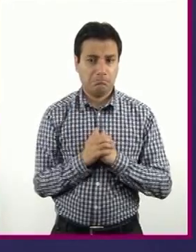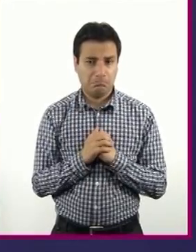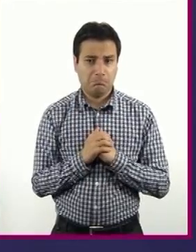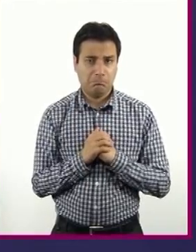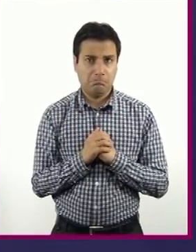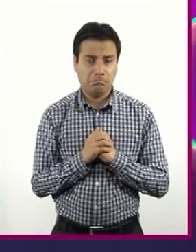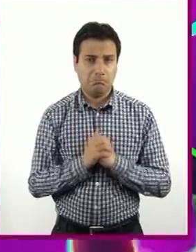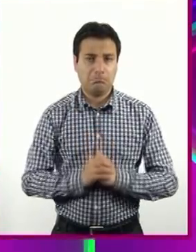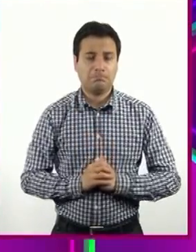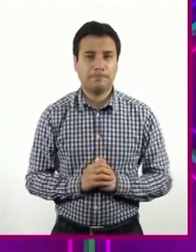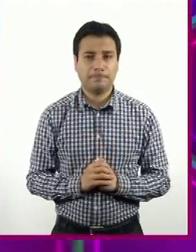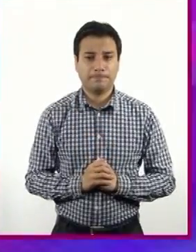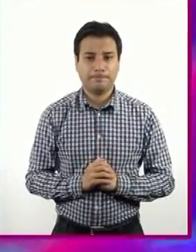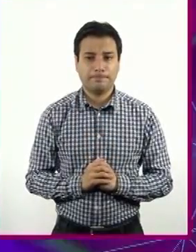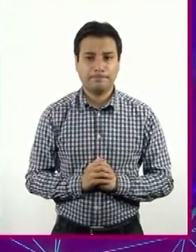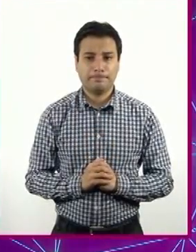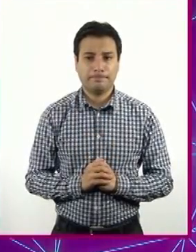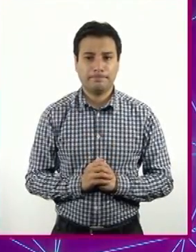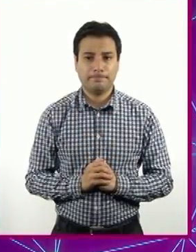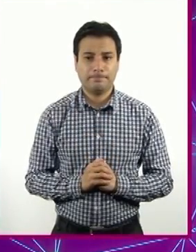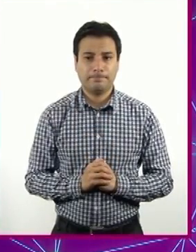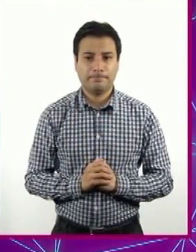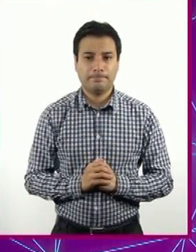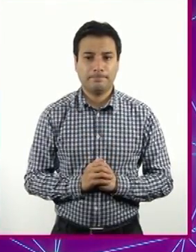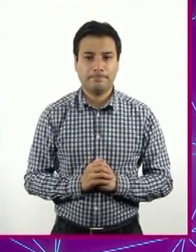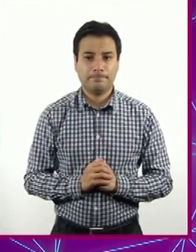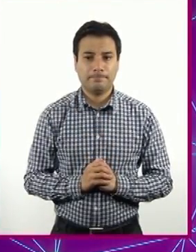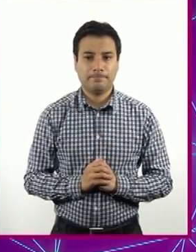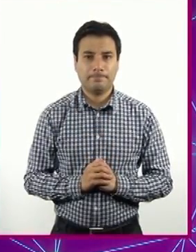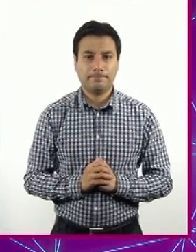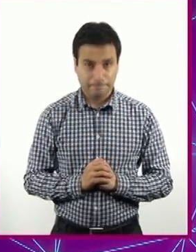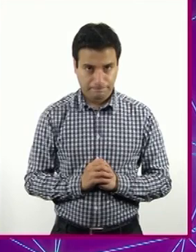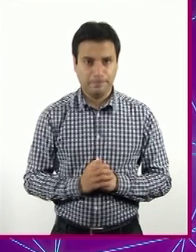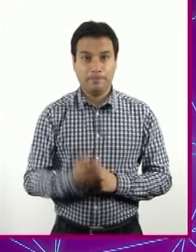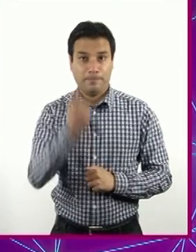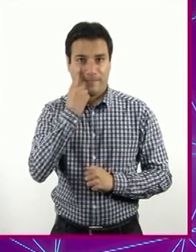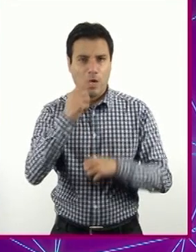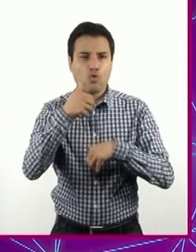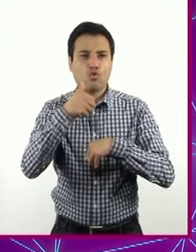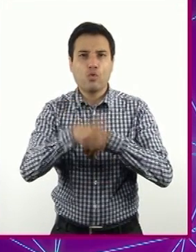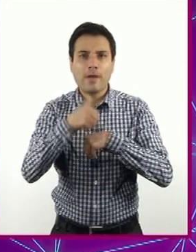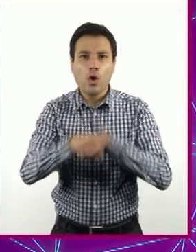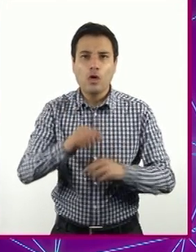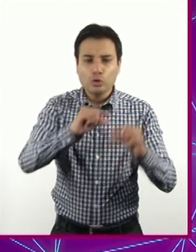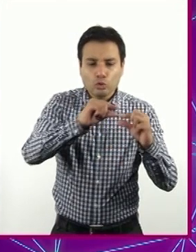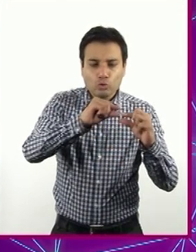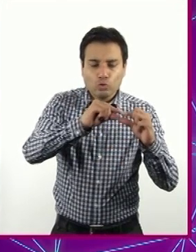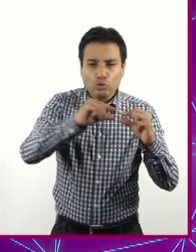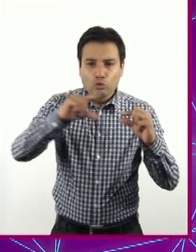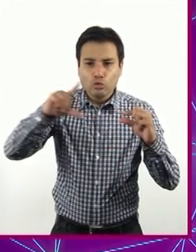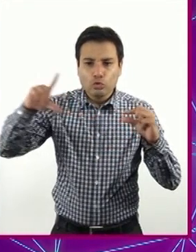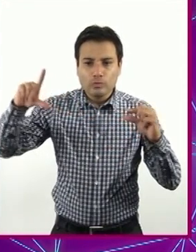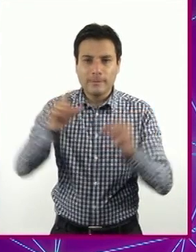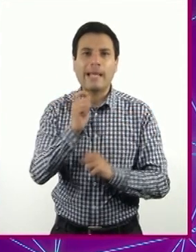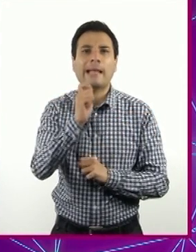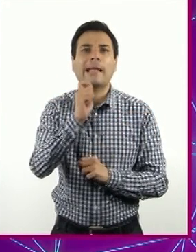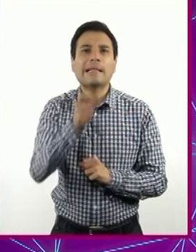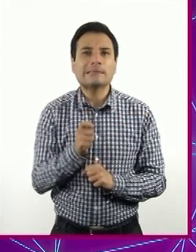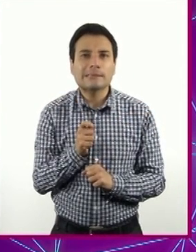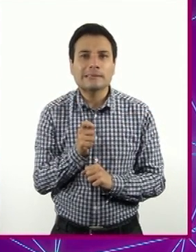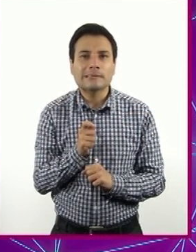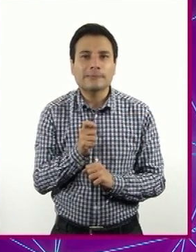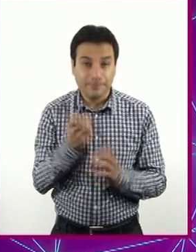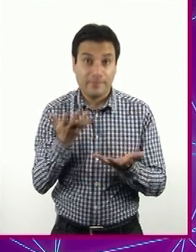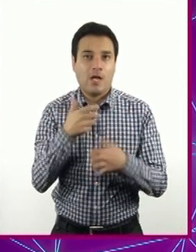o decreciente. La sucesión numérica creciente es aquella en la que los valores numéricos